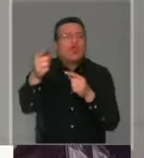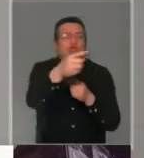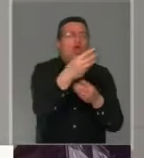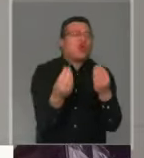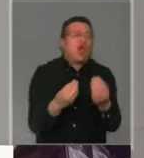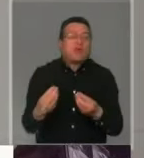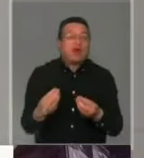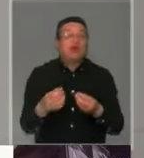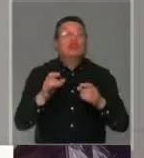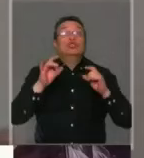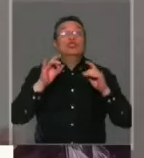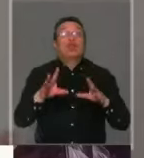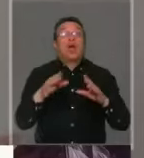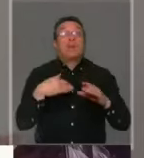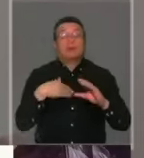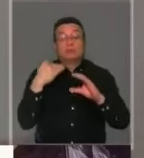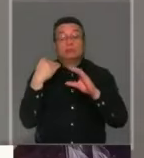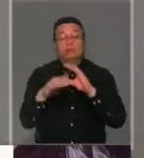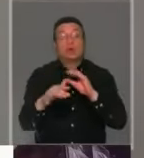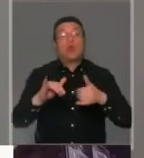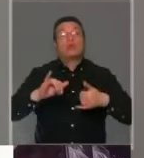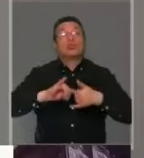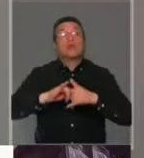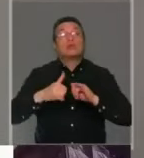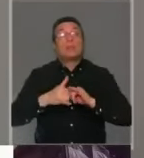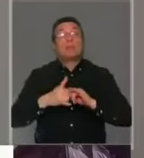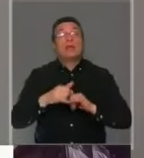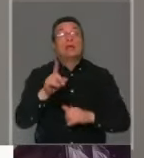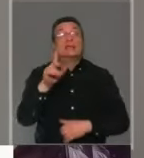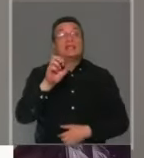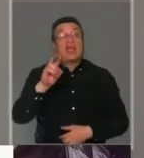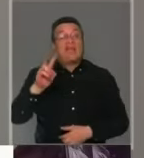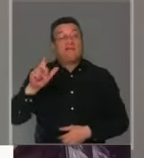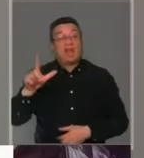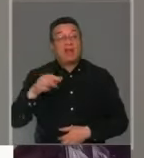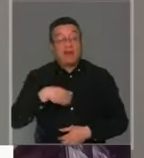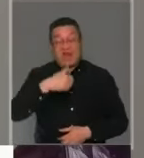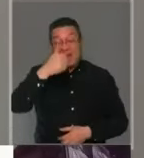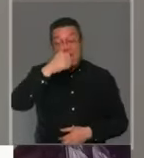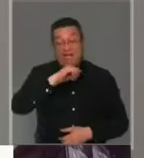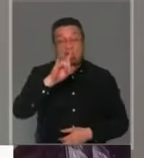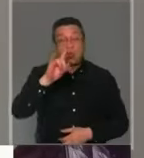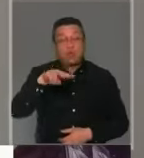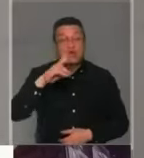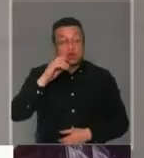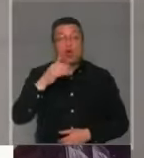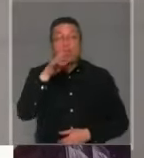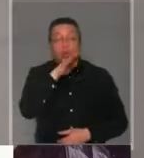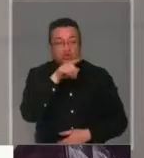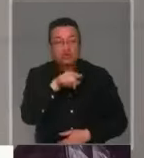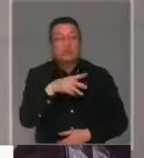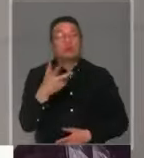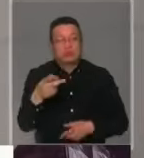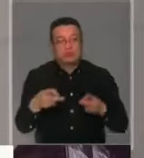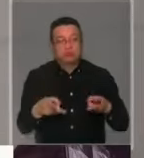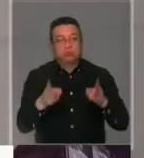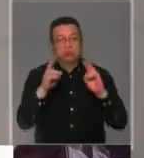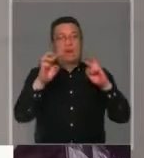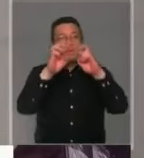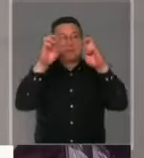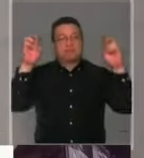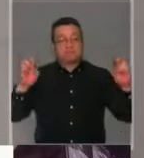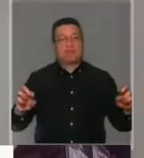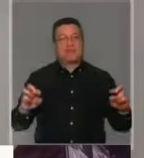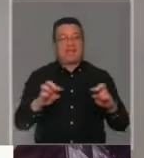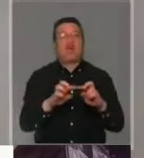Solo mediante un mensaje de WhatsApp, CERVEL contestó que utilizan la clave única, ya que esta es validada por la plataforma